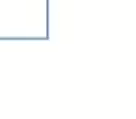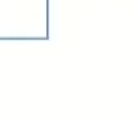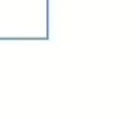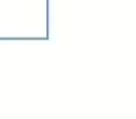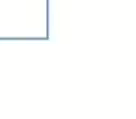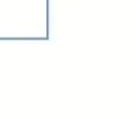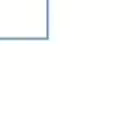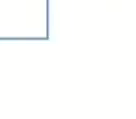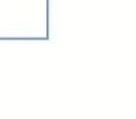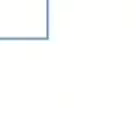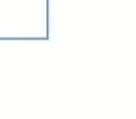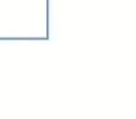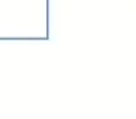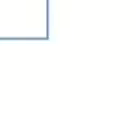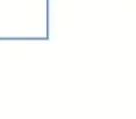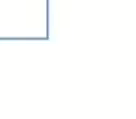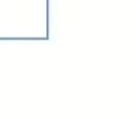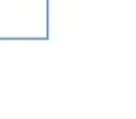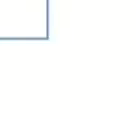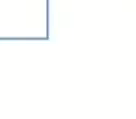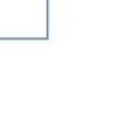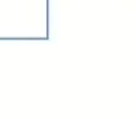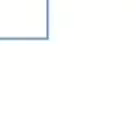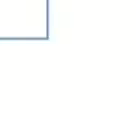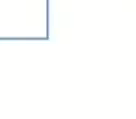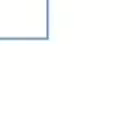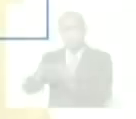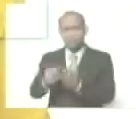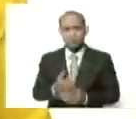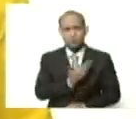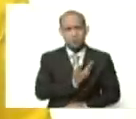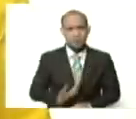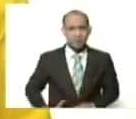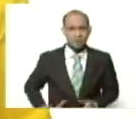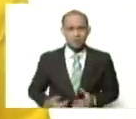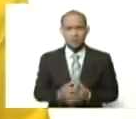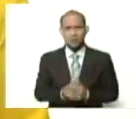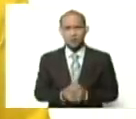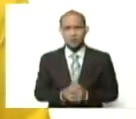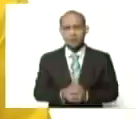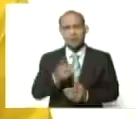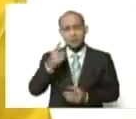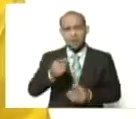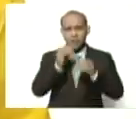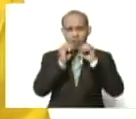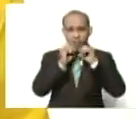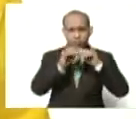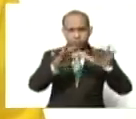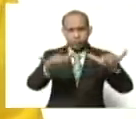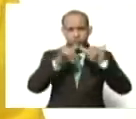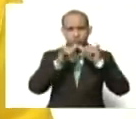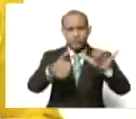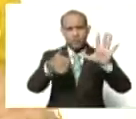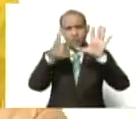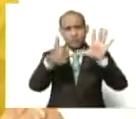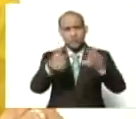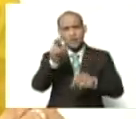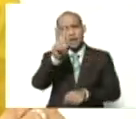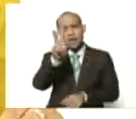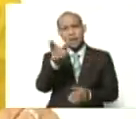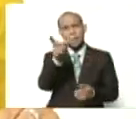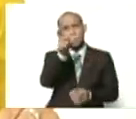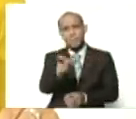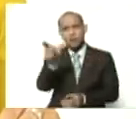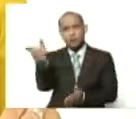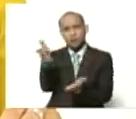142.338 casos en total. Por otro lado, presidente, bueno, lamentablemente debemos informar de 6 nuevos fallecidos.